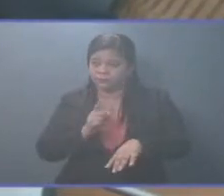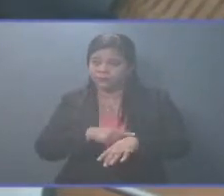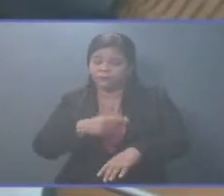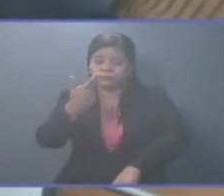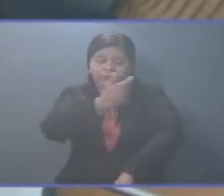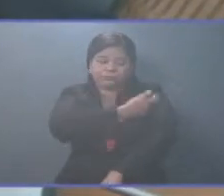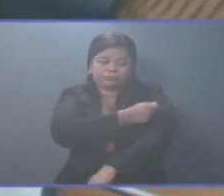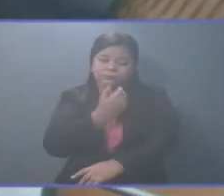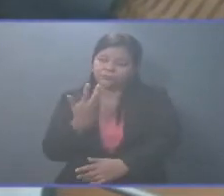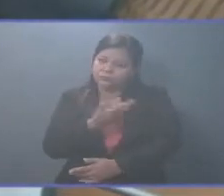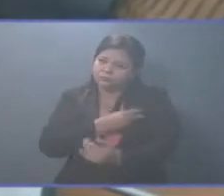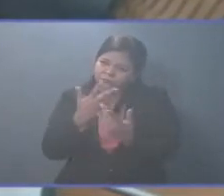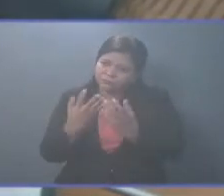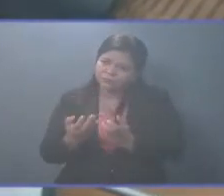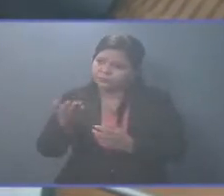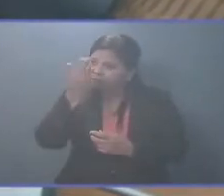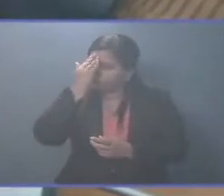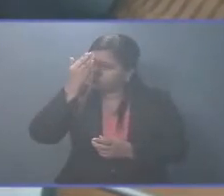nosotros preguntar